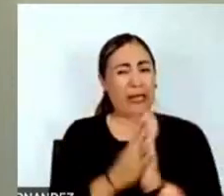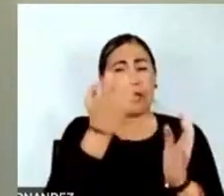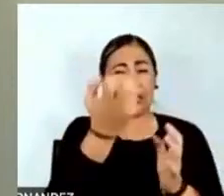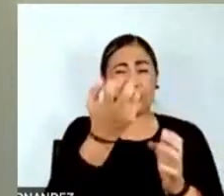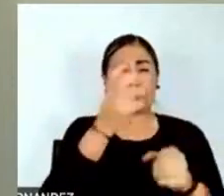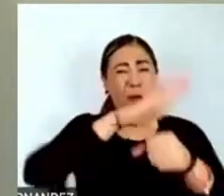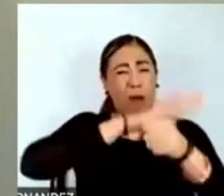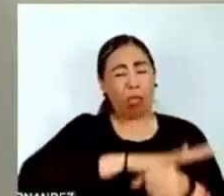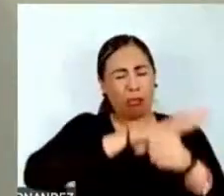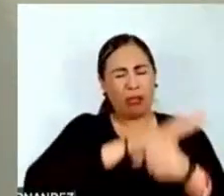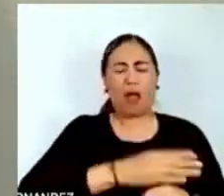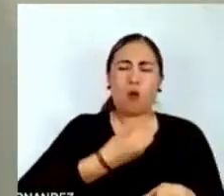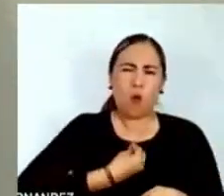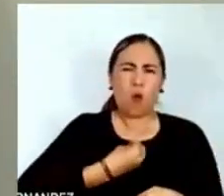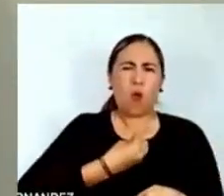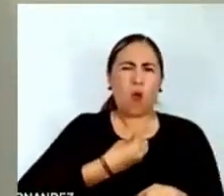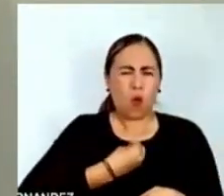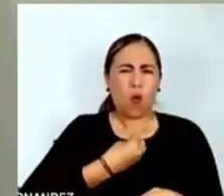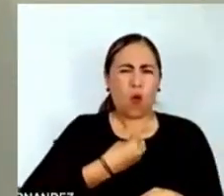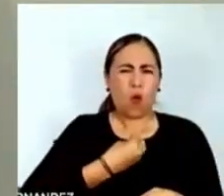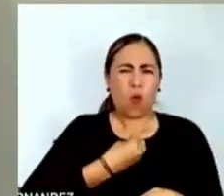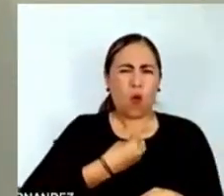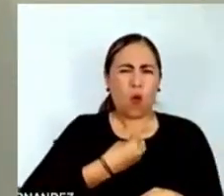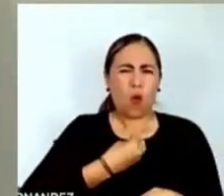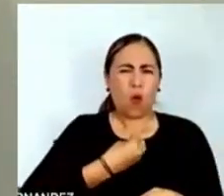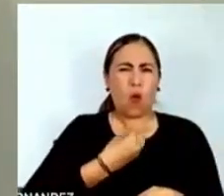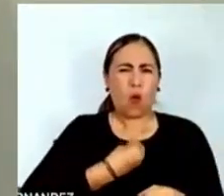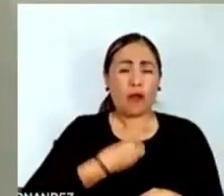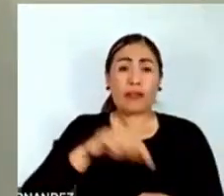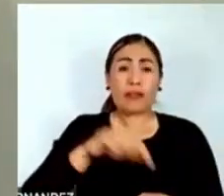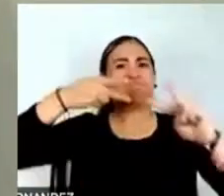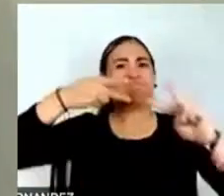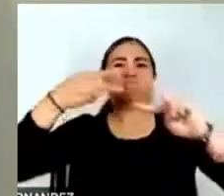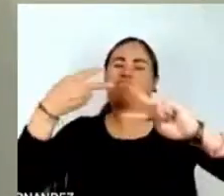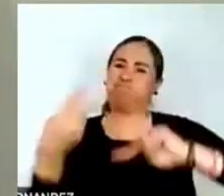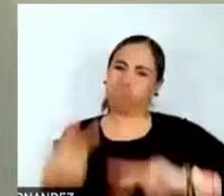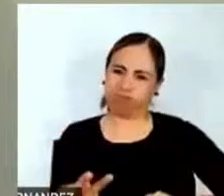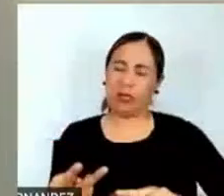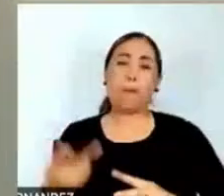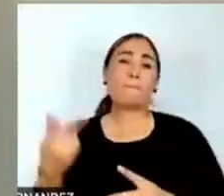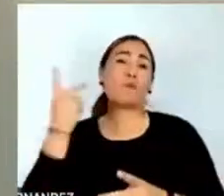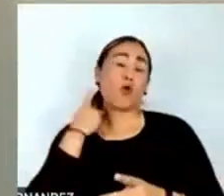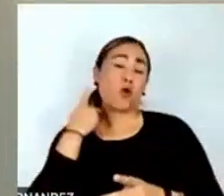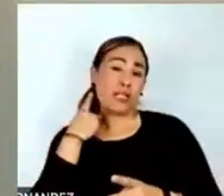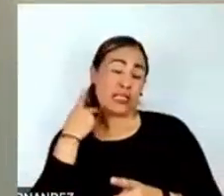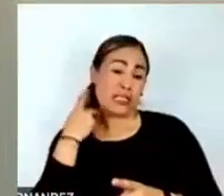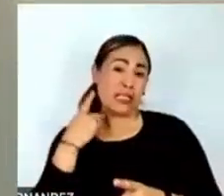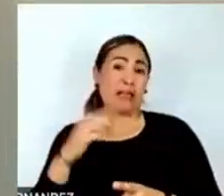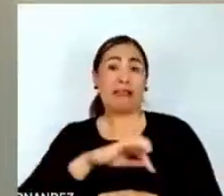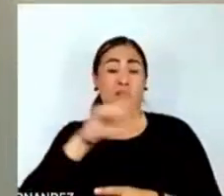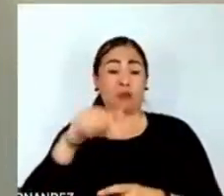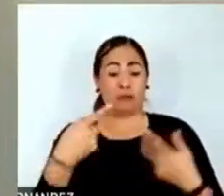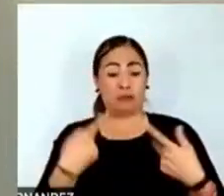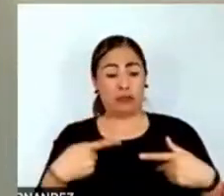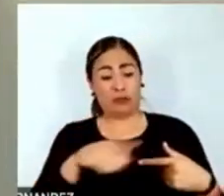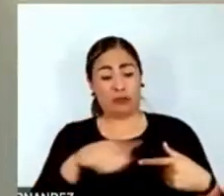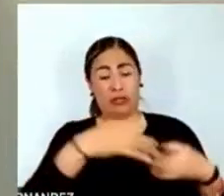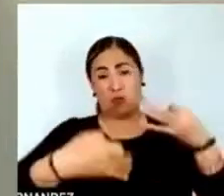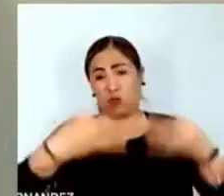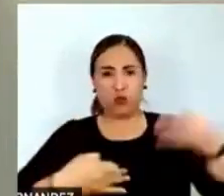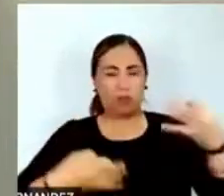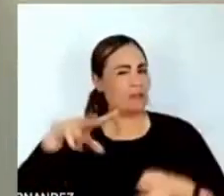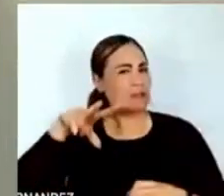medidas afirmativas para reducir la politización de la designación de los jueces donde quiera que ésta